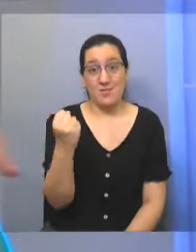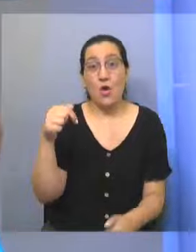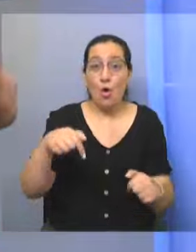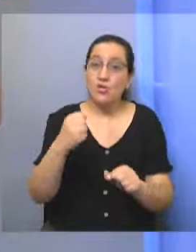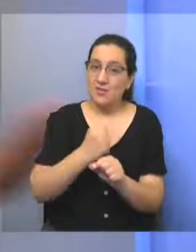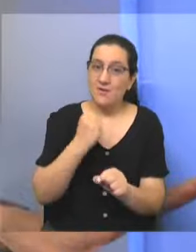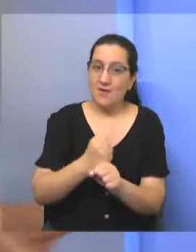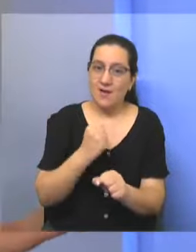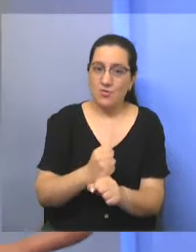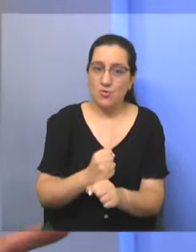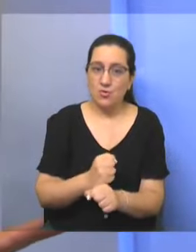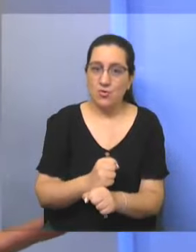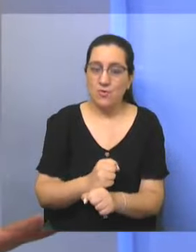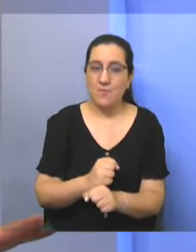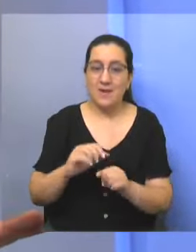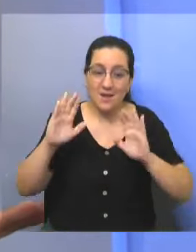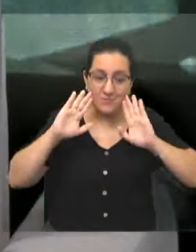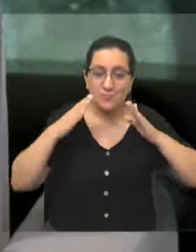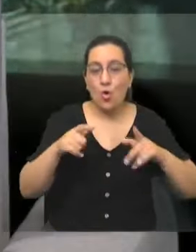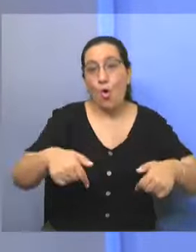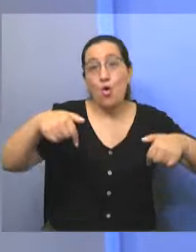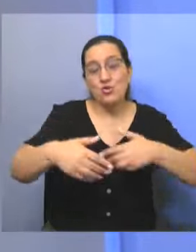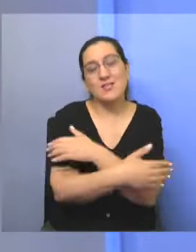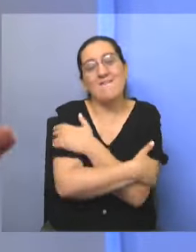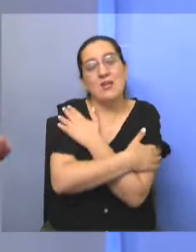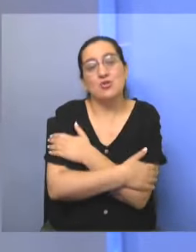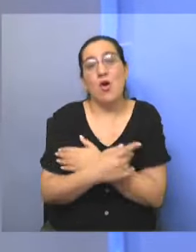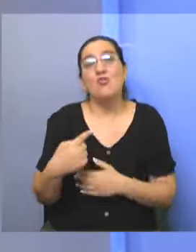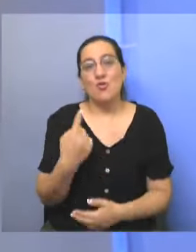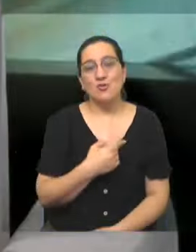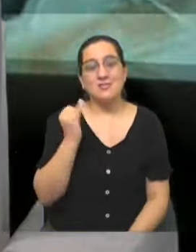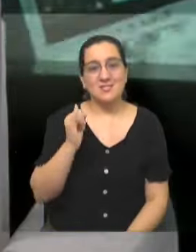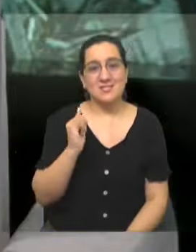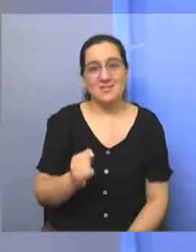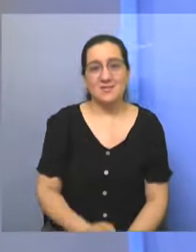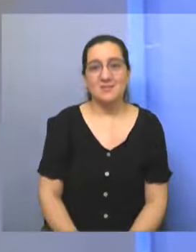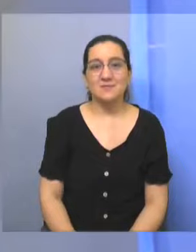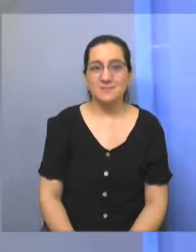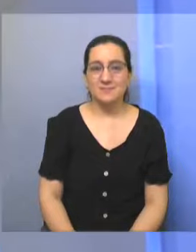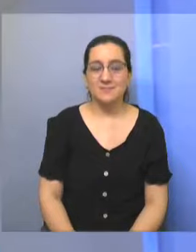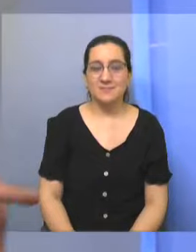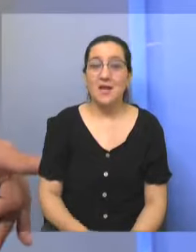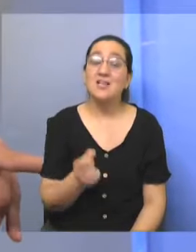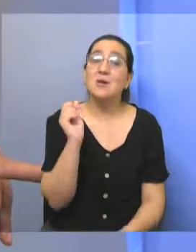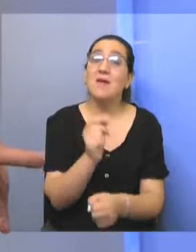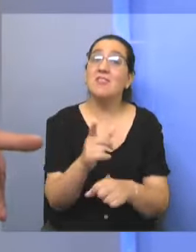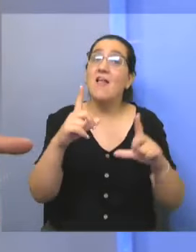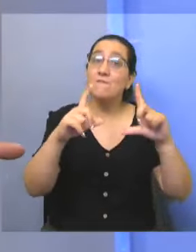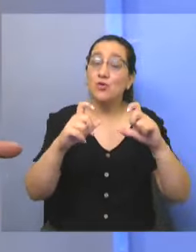trabajando... plenamente para la consigna. Hoy nos abrazó a todos. Hoy no puede zafar. Ya mandé la foto del abrazo de